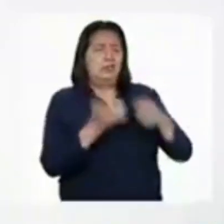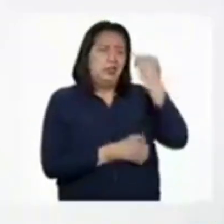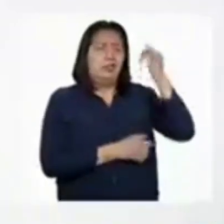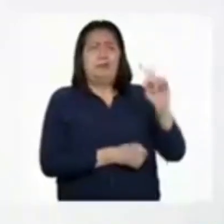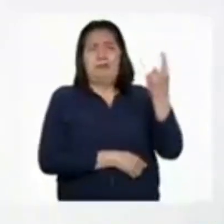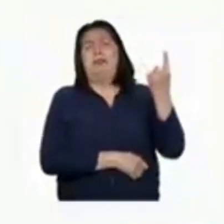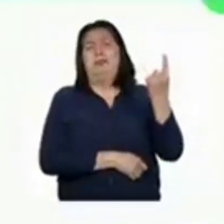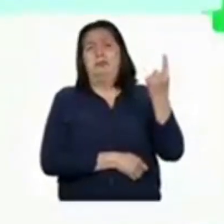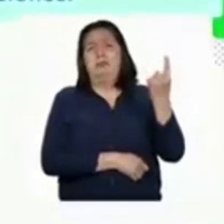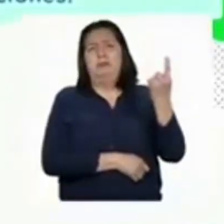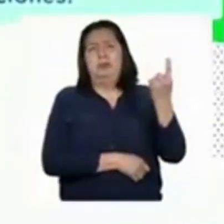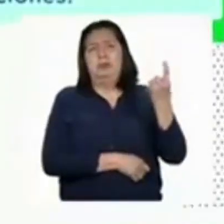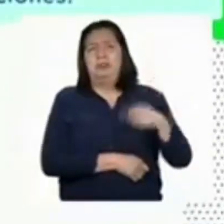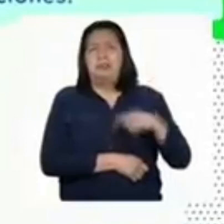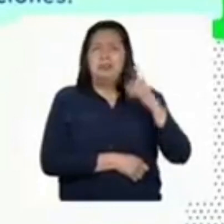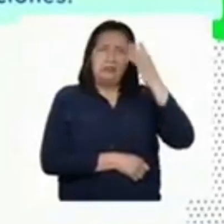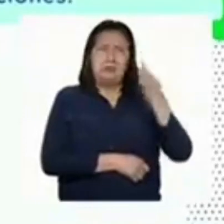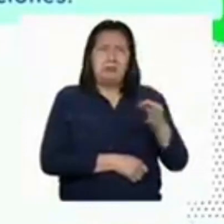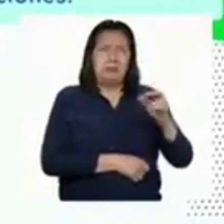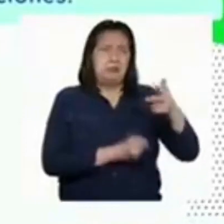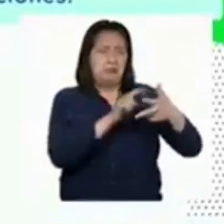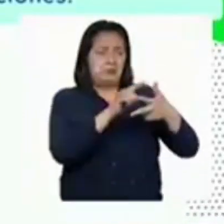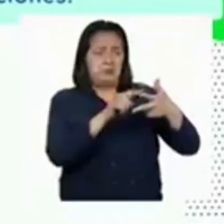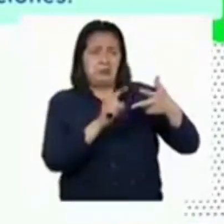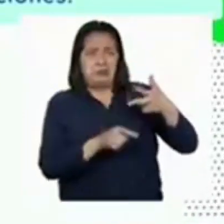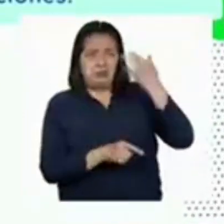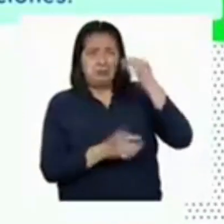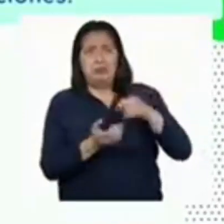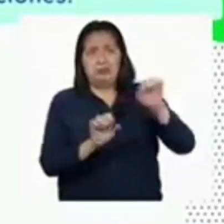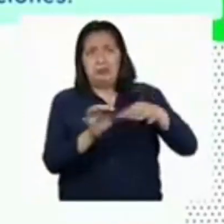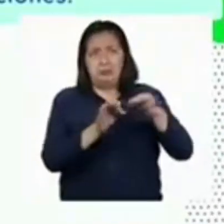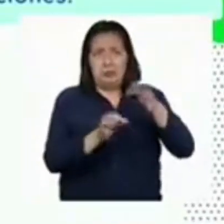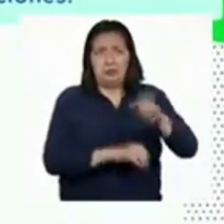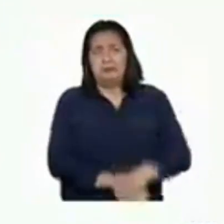agruparías primero? Creo que en las ideas que explican la propuesta.